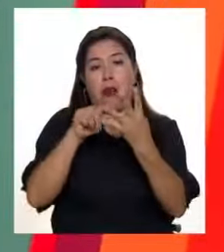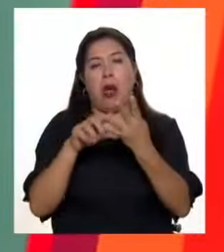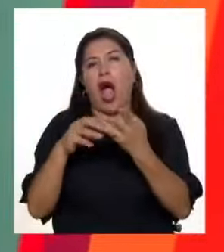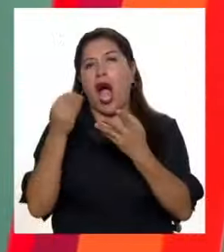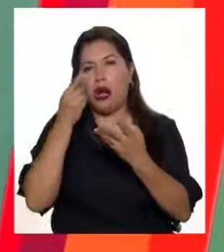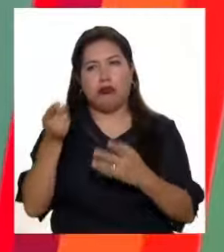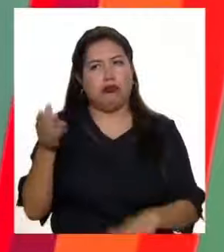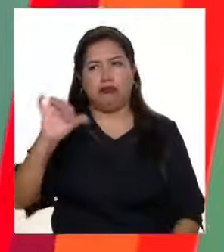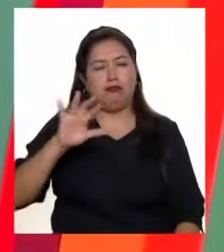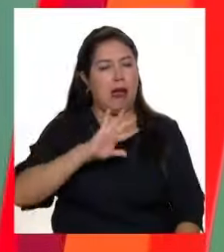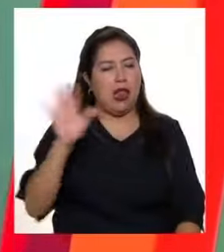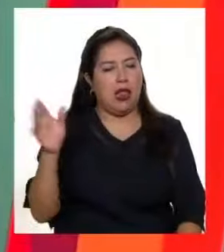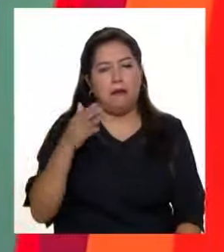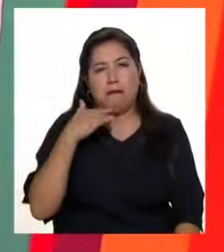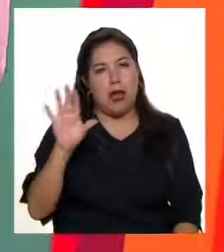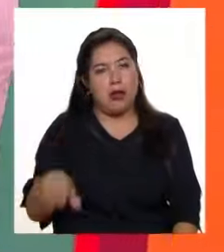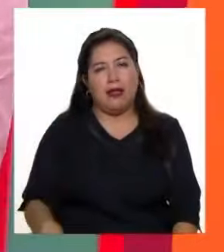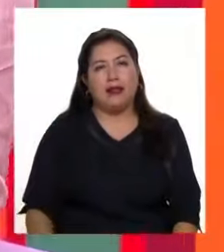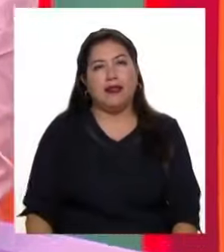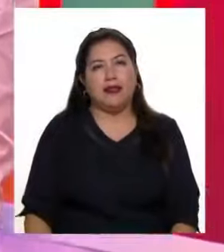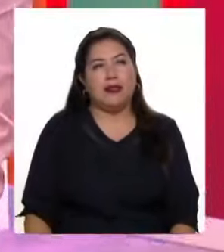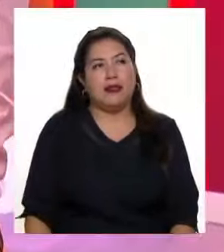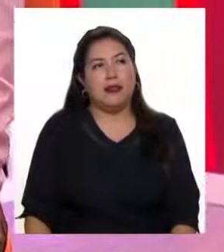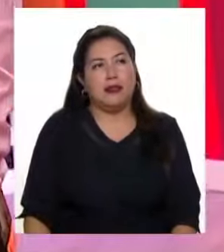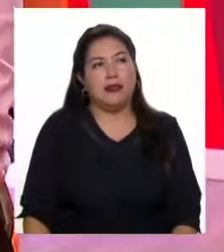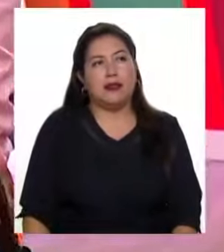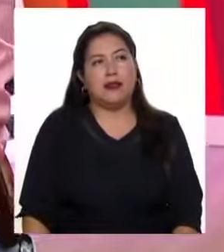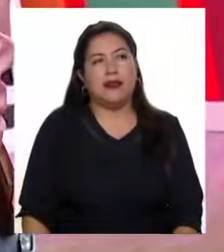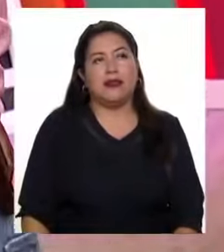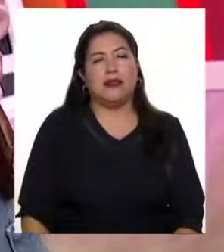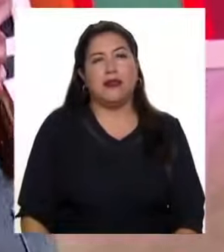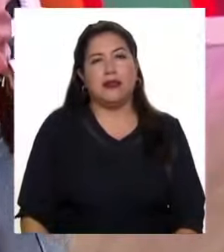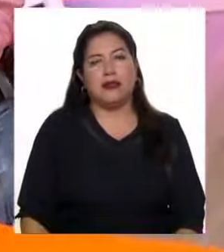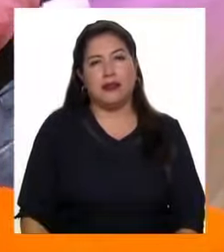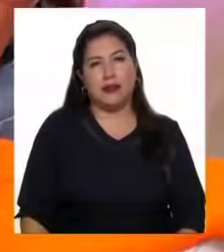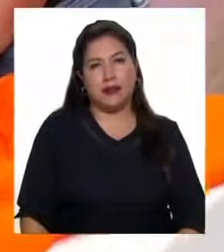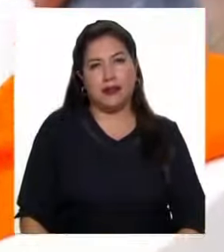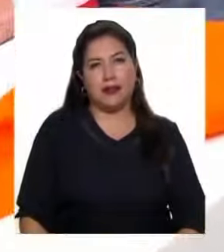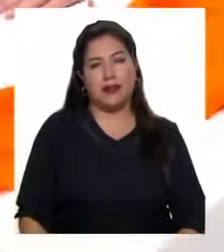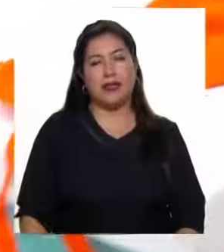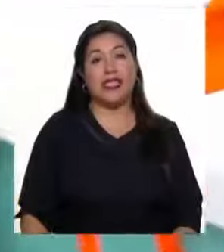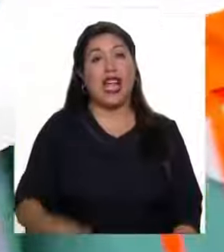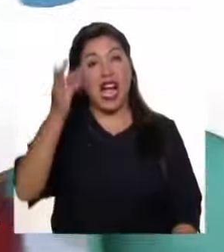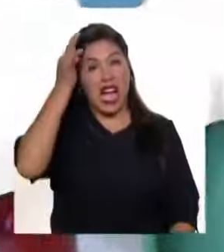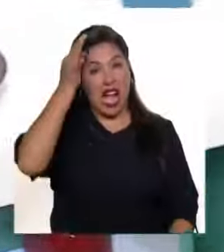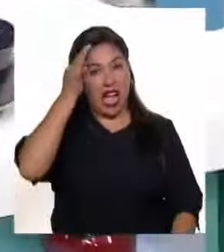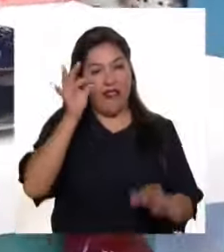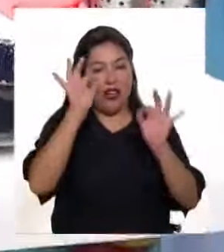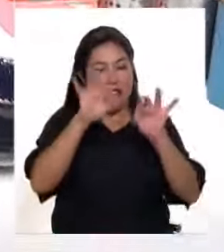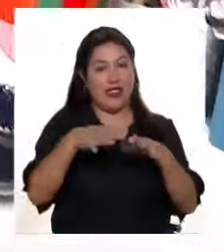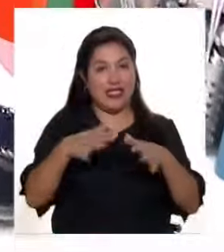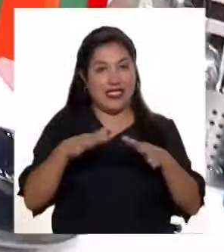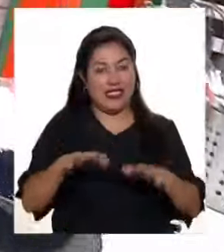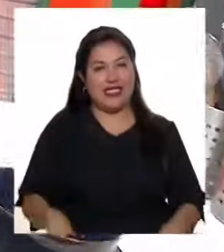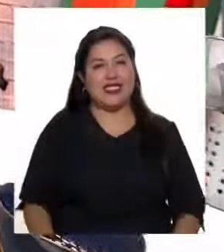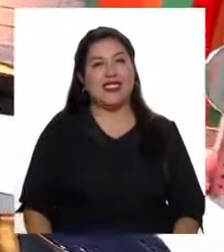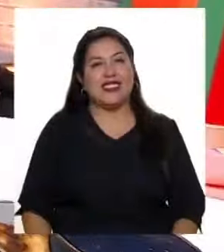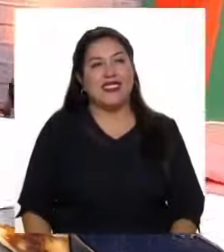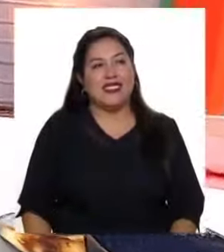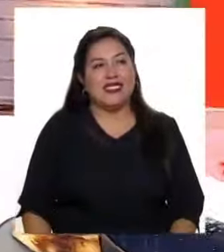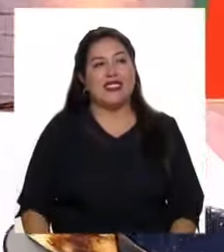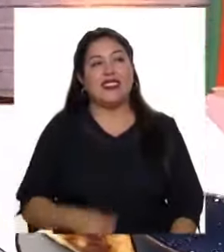mal, muy mal, muy mal. Piso. Ya eso es todo, la papa, mi querido Pisu. El cabello de ángel. Para finalizar, ajá, le vamos a agregar el